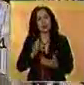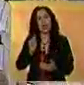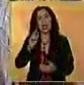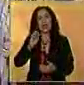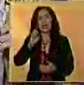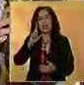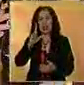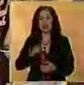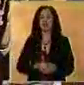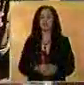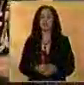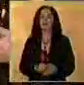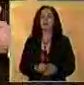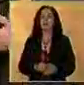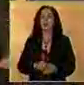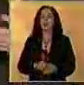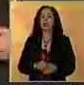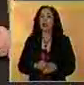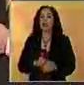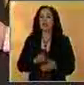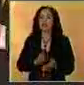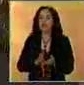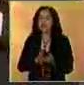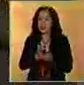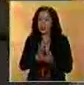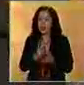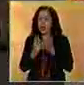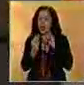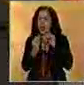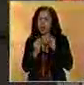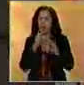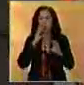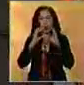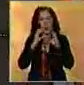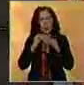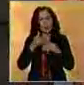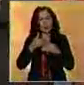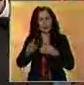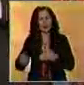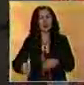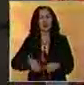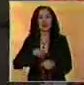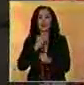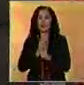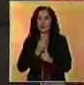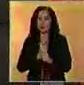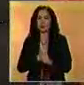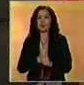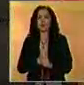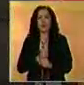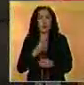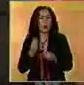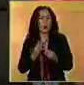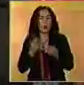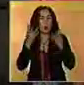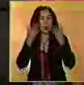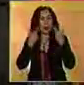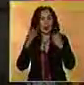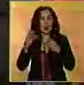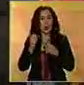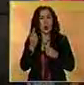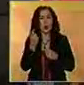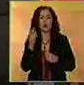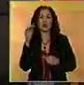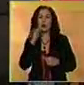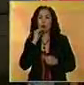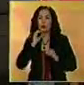tiempo, la mayor de las suertes para esta temporada. Seguiremos hablando, conversando a lo largo de la campaña, y bueno, vamos a ver entonces cómo le da a los Leones del Caracas ya el 11